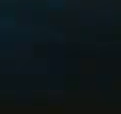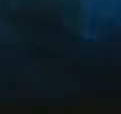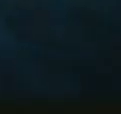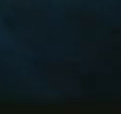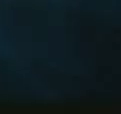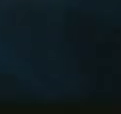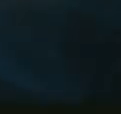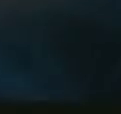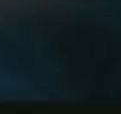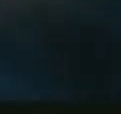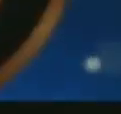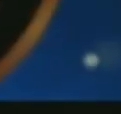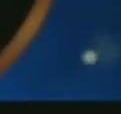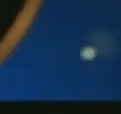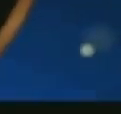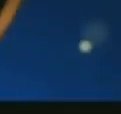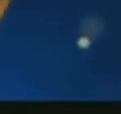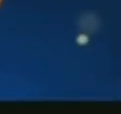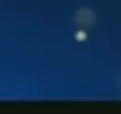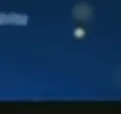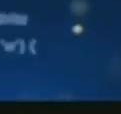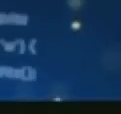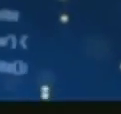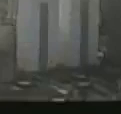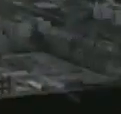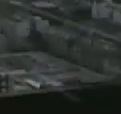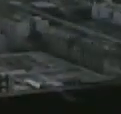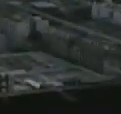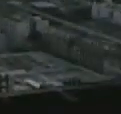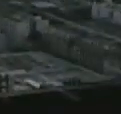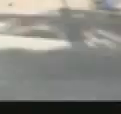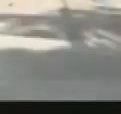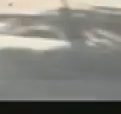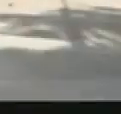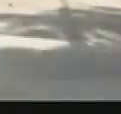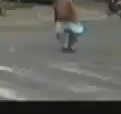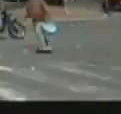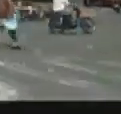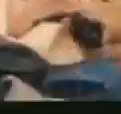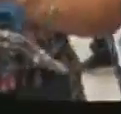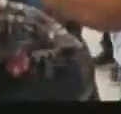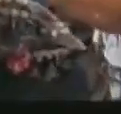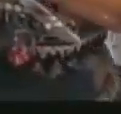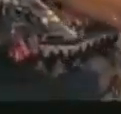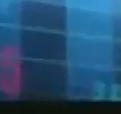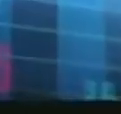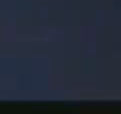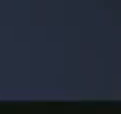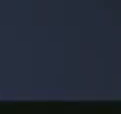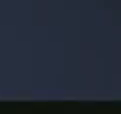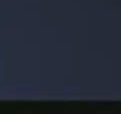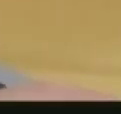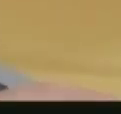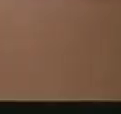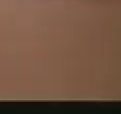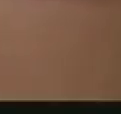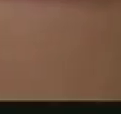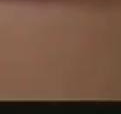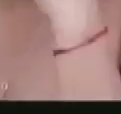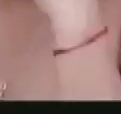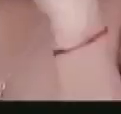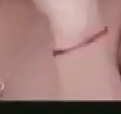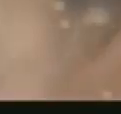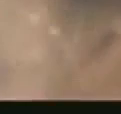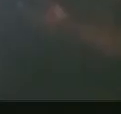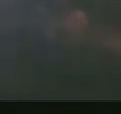y diamantes, tiene entre sus objetivos impulsar la economía venezolana del futuro. Su funcionamiento